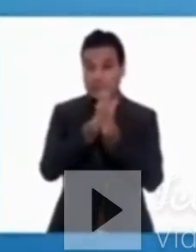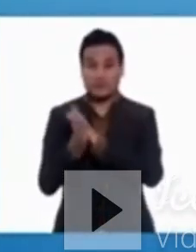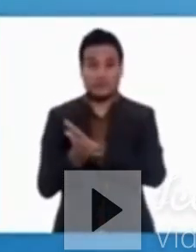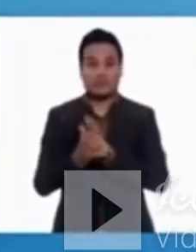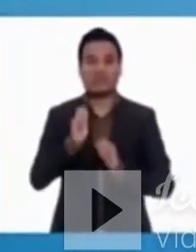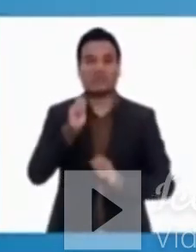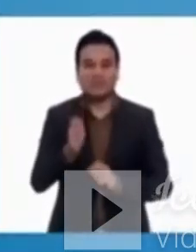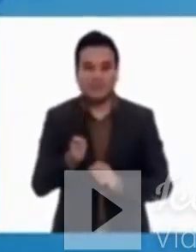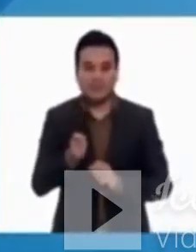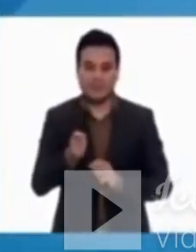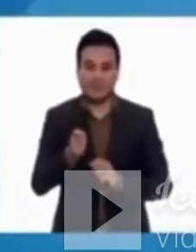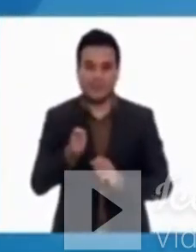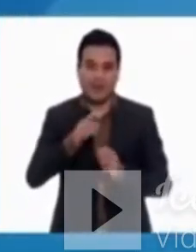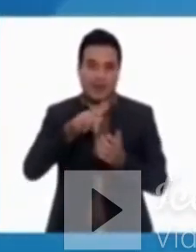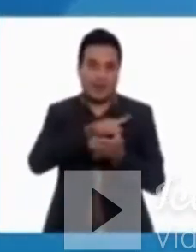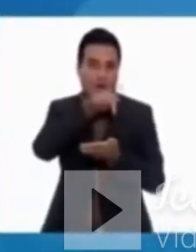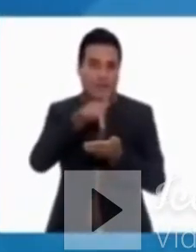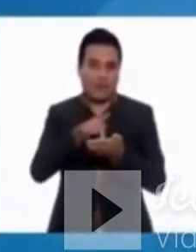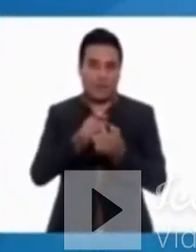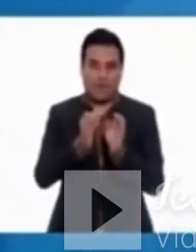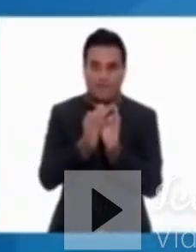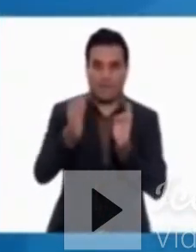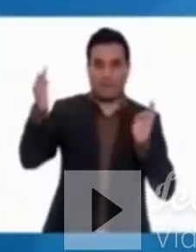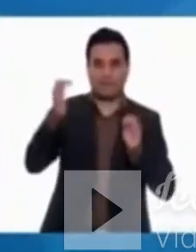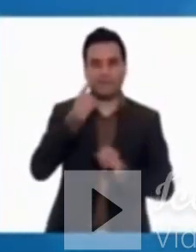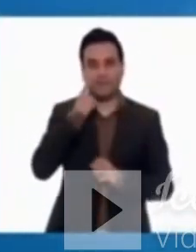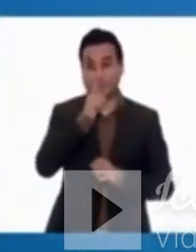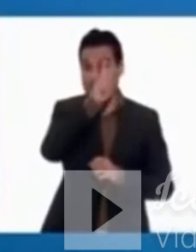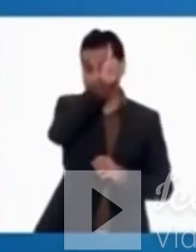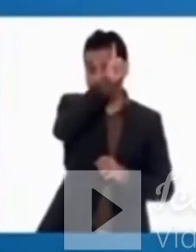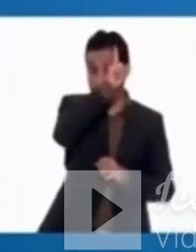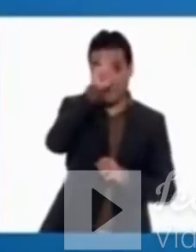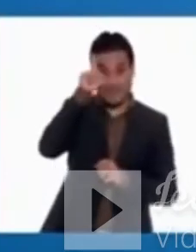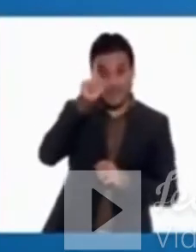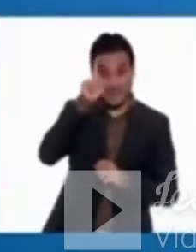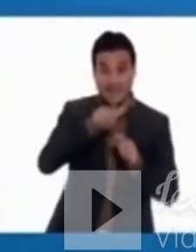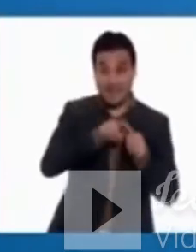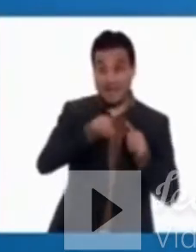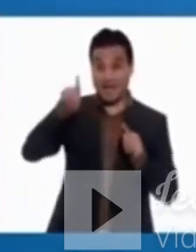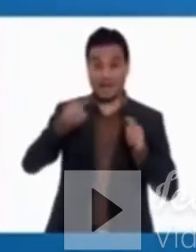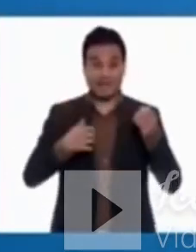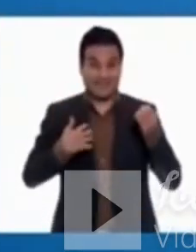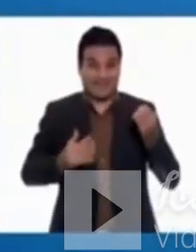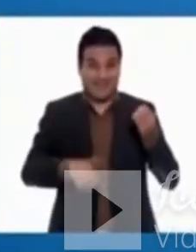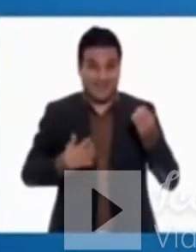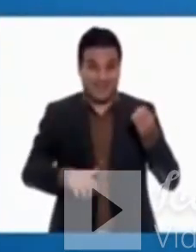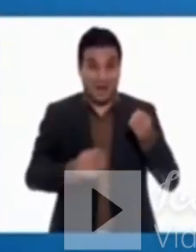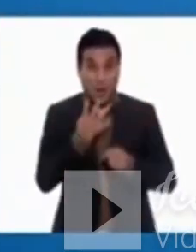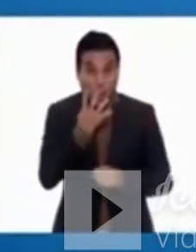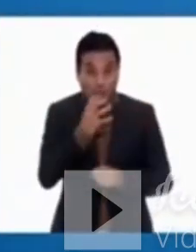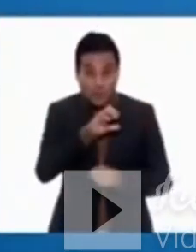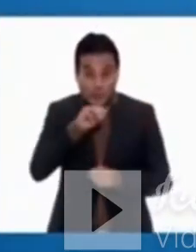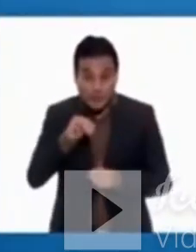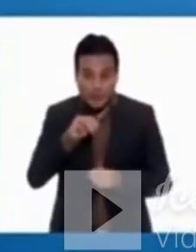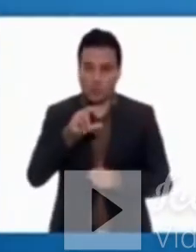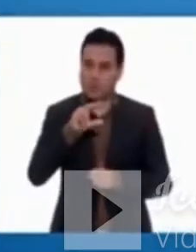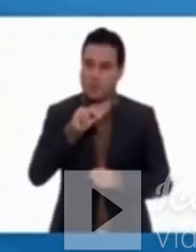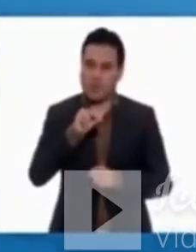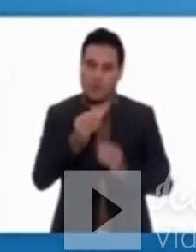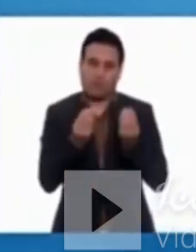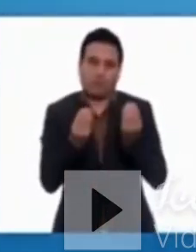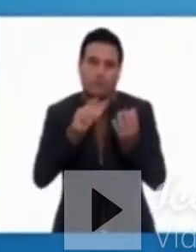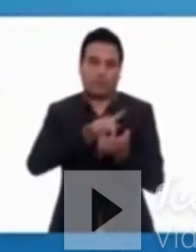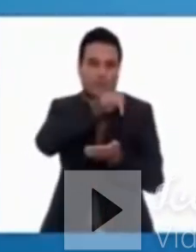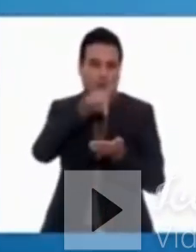acuerdo? Es decir, la distancia desde Madrid hasta Sevilla no serán 4 centímetros, ¿verdad que no? Serán bastantes